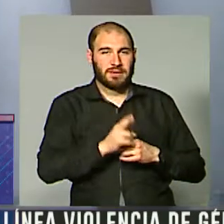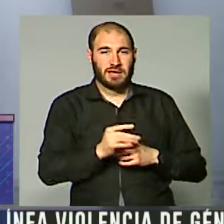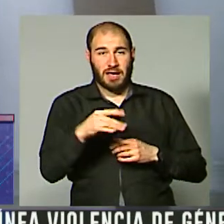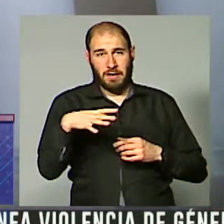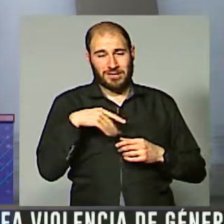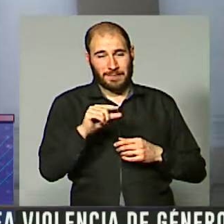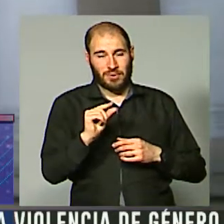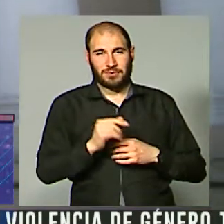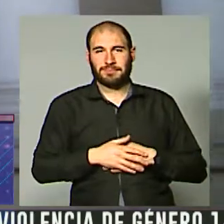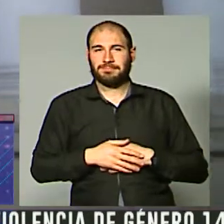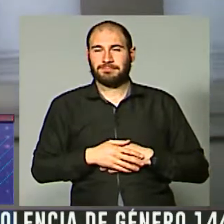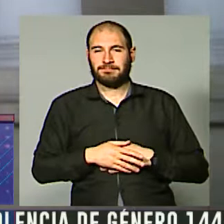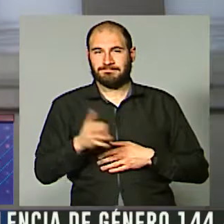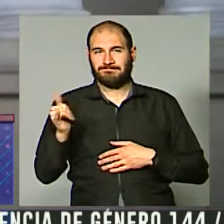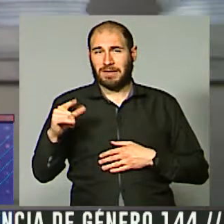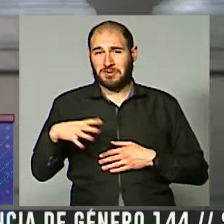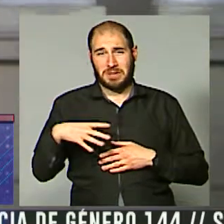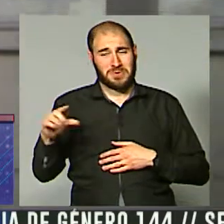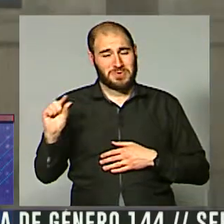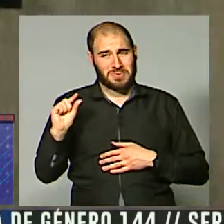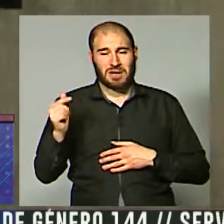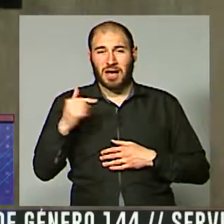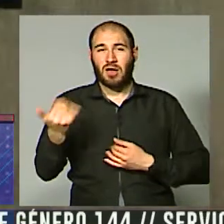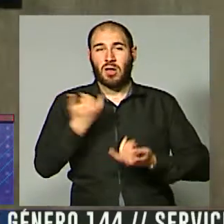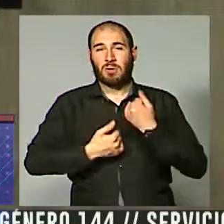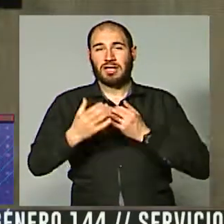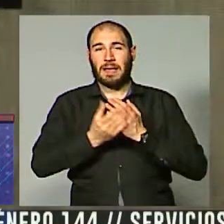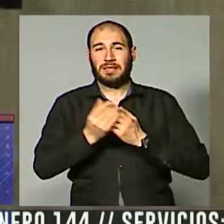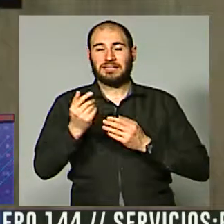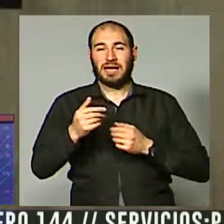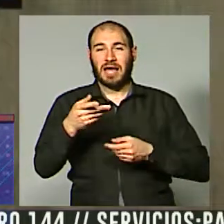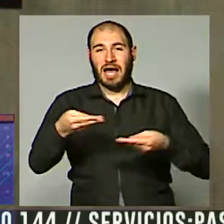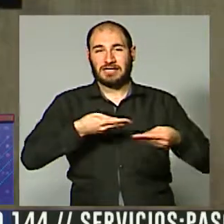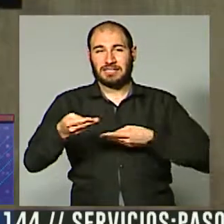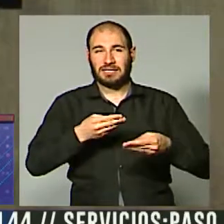casi a la vuelta de la esquina. A nada estamos del 2019. Vamos a ver lo que decía la ministra de Hacienda,